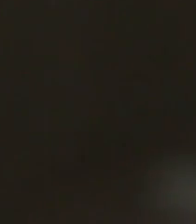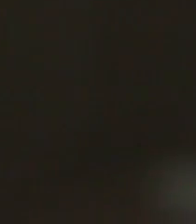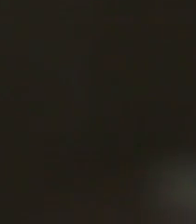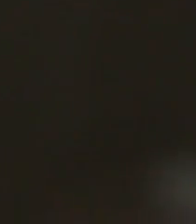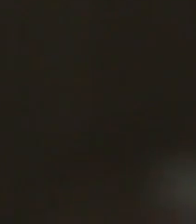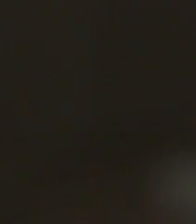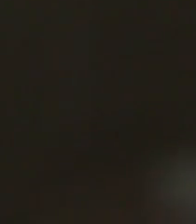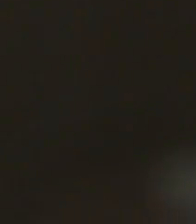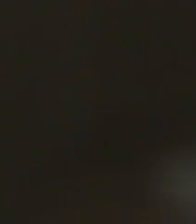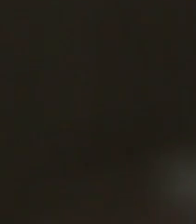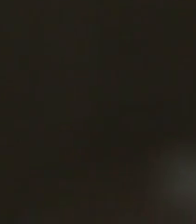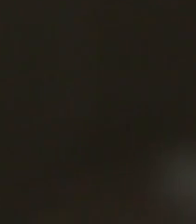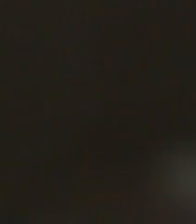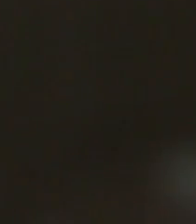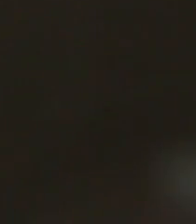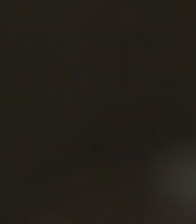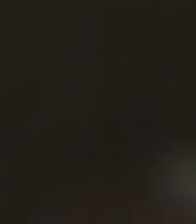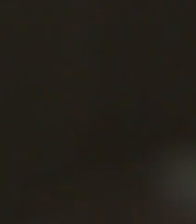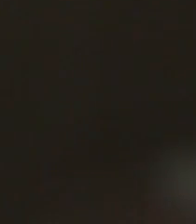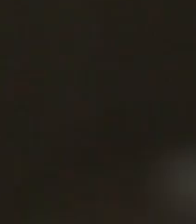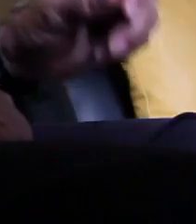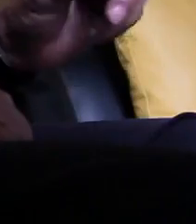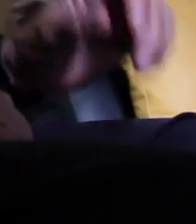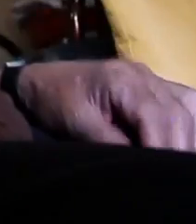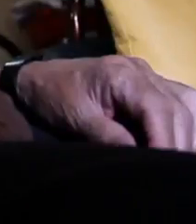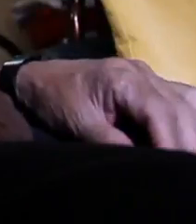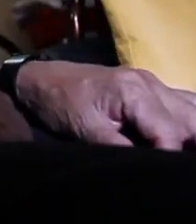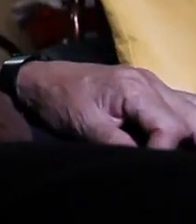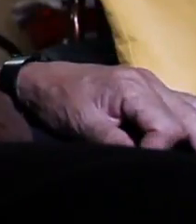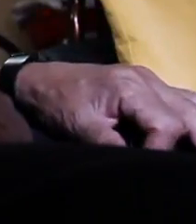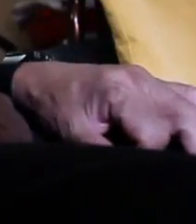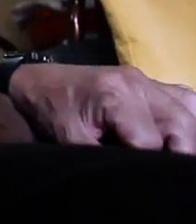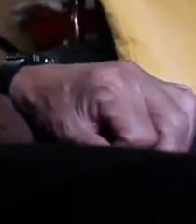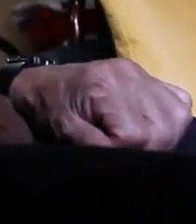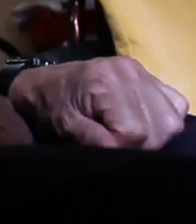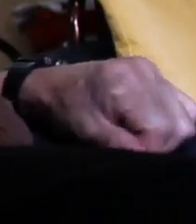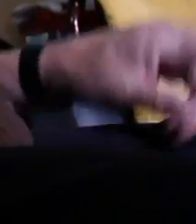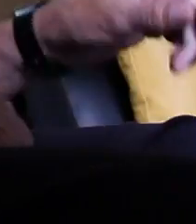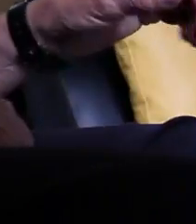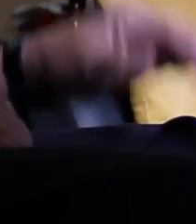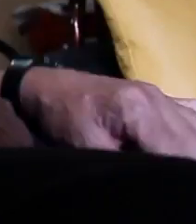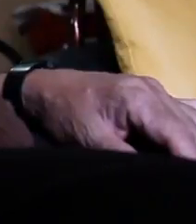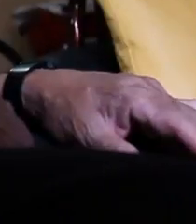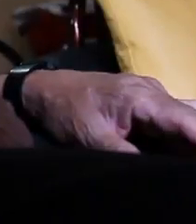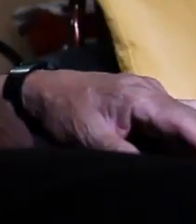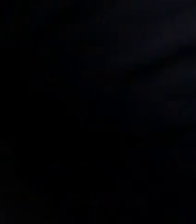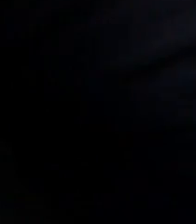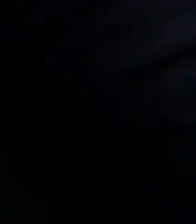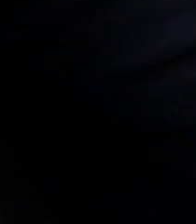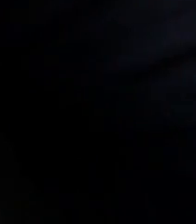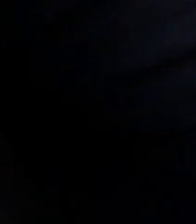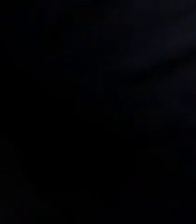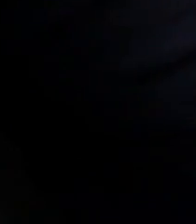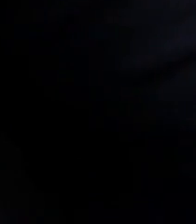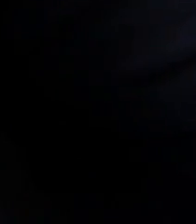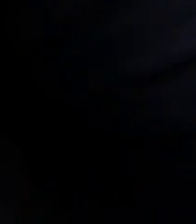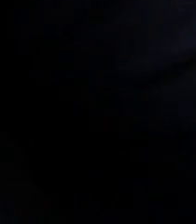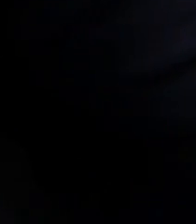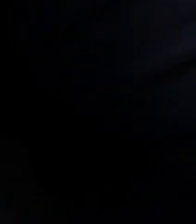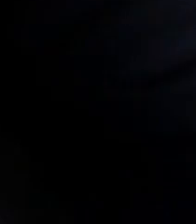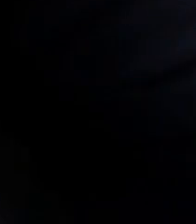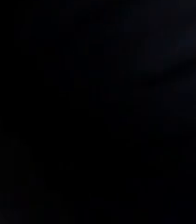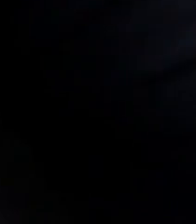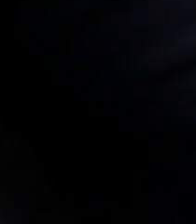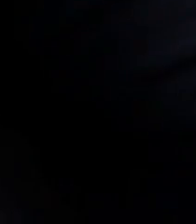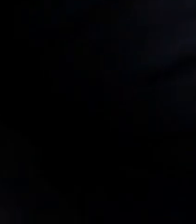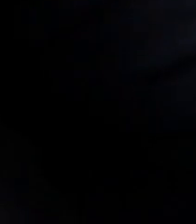Don Manuel, desde los 20 años de edad, es apasionado por los autos. Trabajó como mecánico en diferentes talleres de la Ciudad de México. Uno de sus patrones le